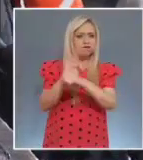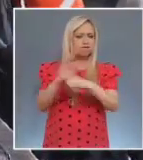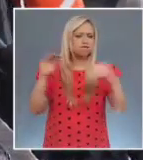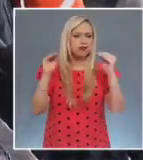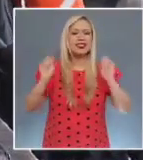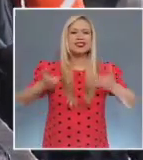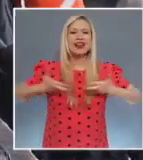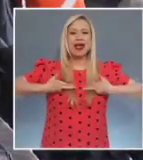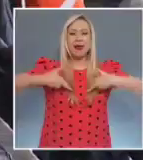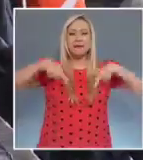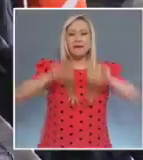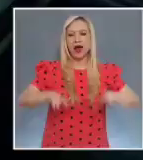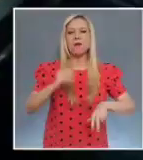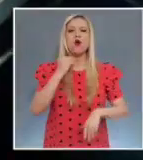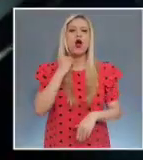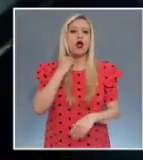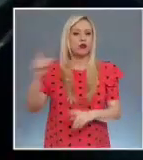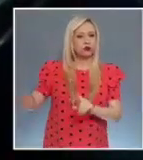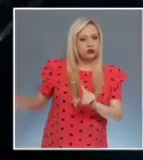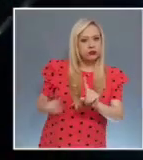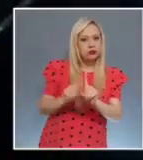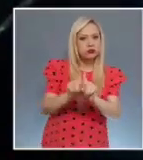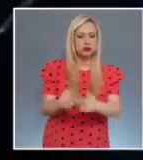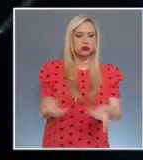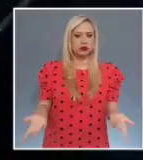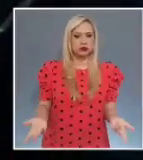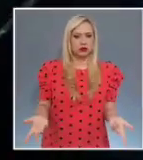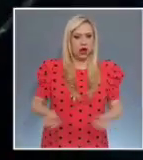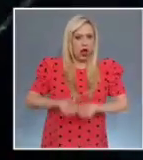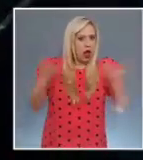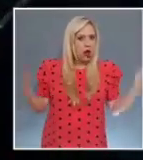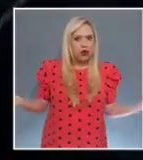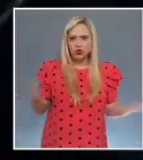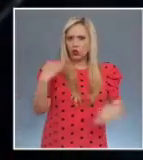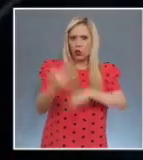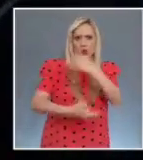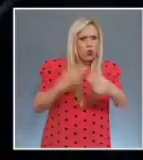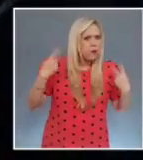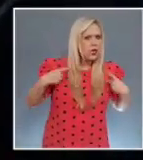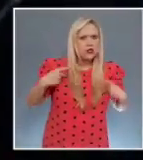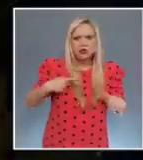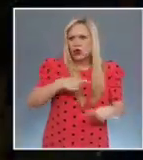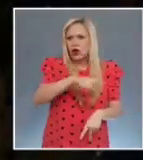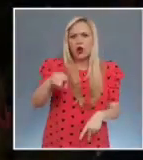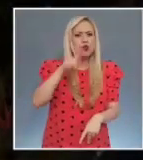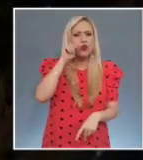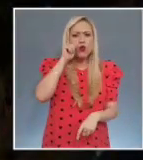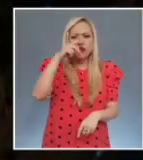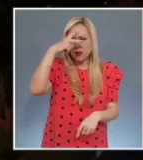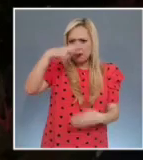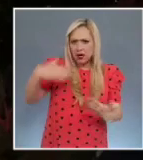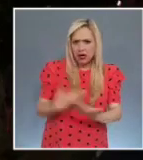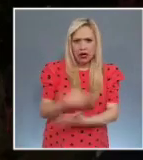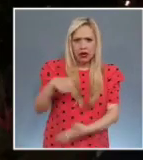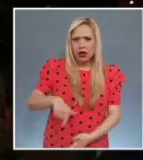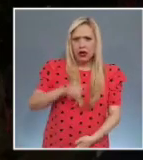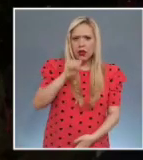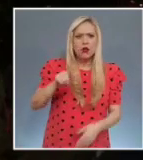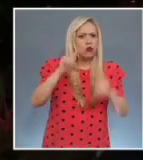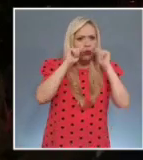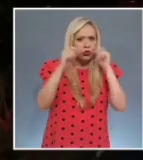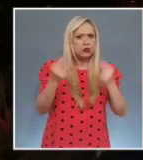y hasta la ejecución de la resolución del procedimiento administrativo para esclarecer su situación migratoria poder informativo